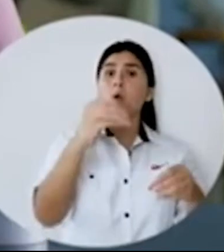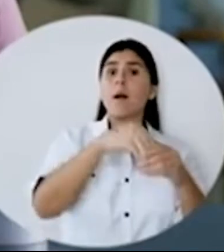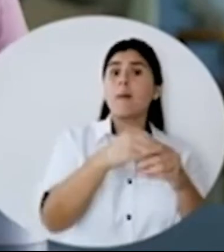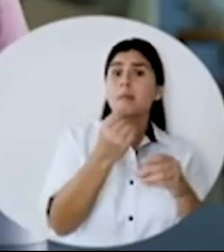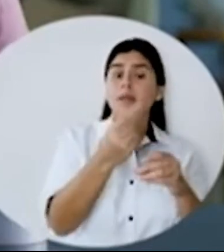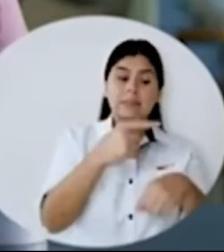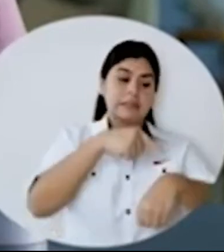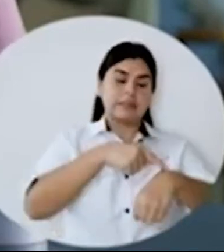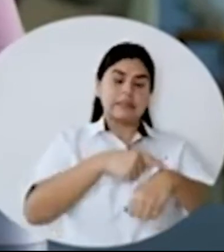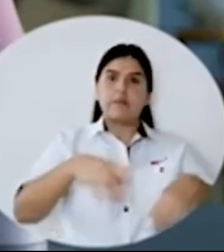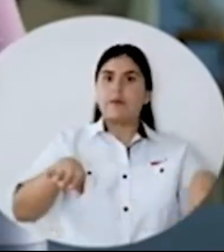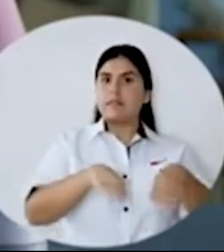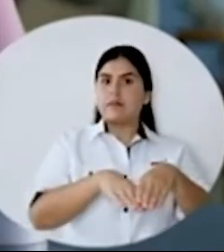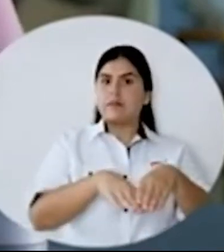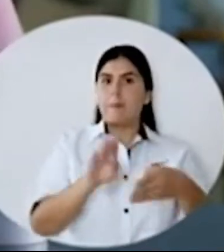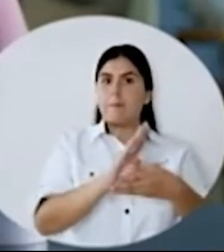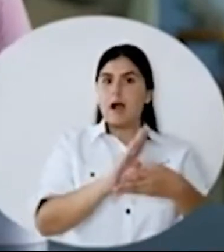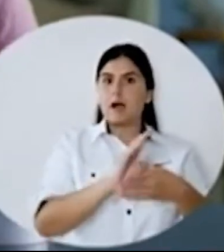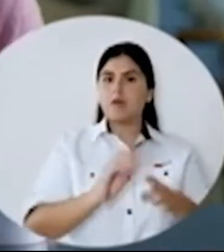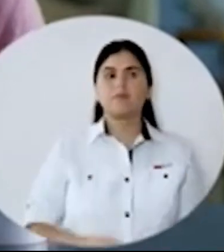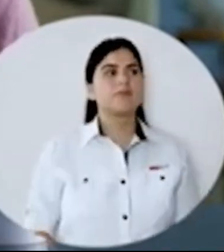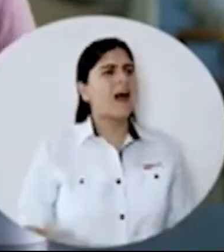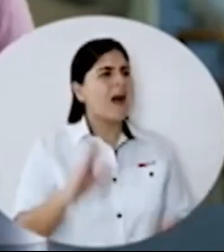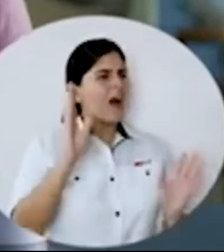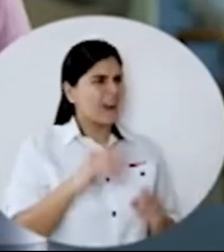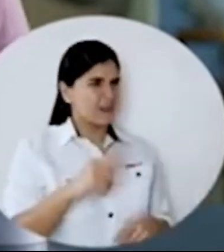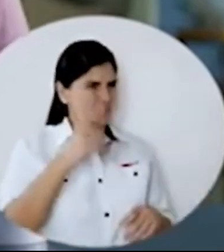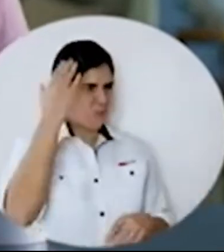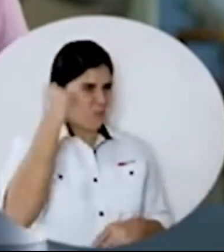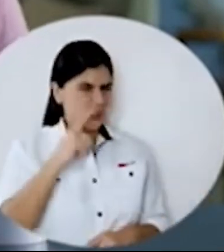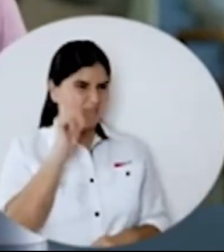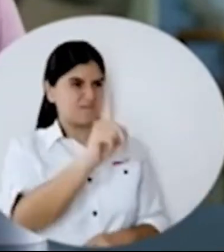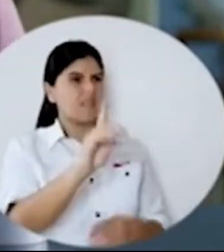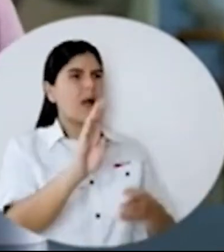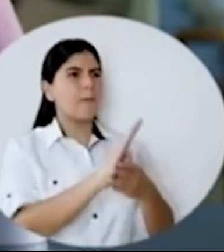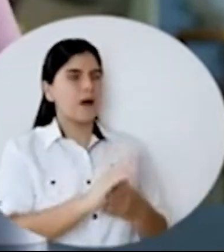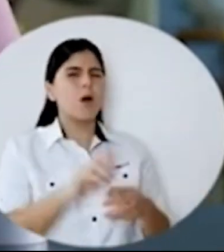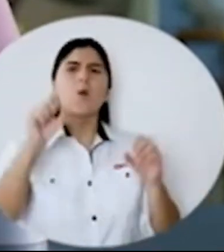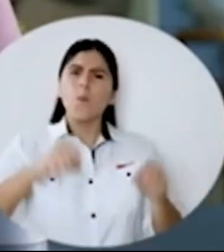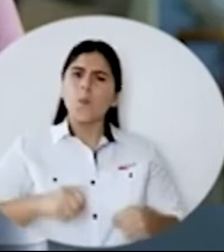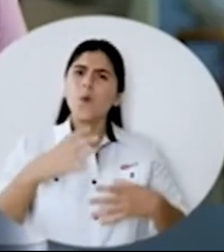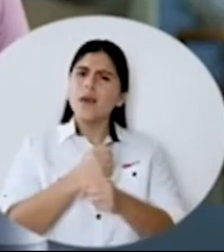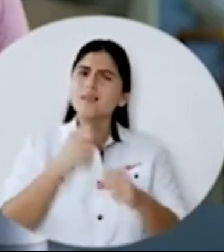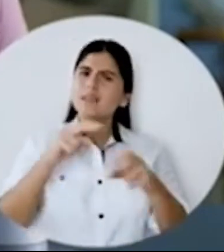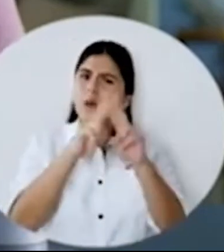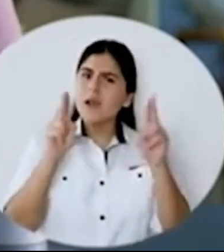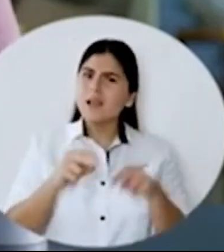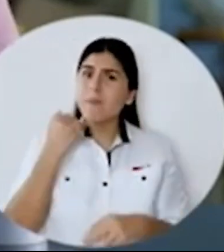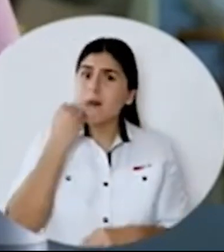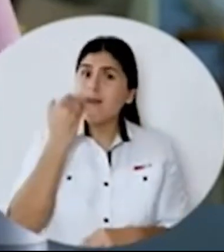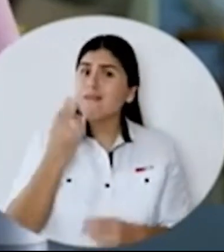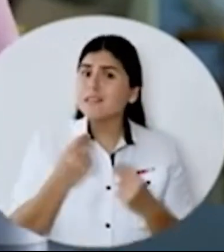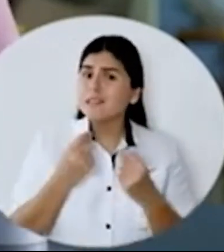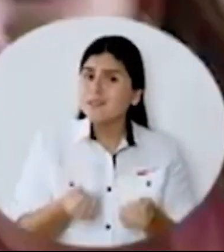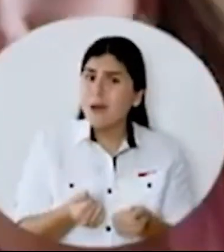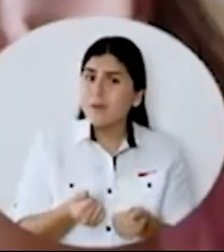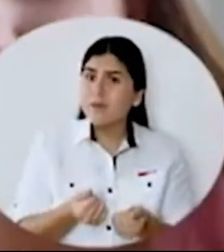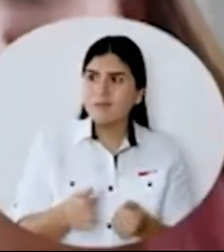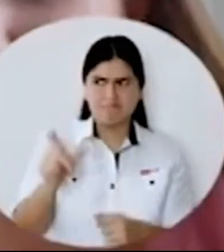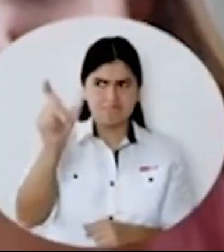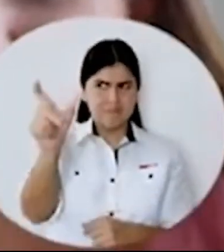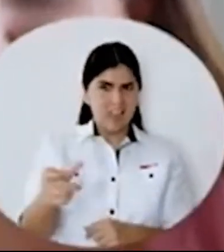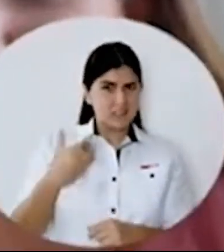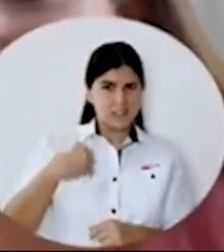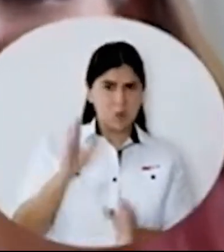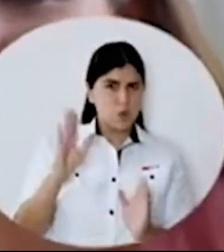el banco. Ay, Sandrita, pero ¿qué tenés que ir a hacer al banco si lo puedes hacer todo en línea? Es más fácil y rápido. ¿Qué es que ese